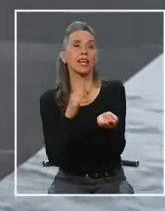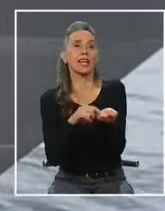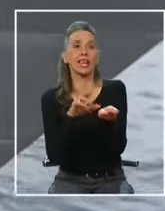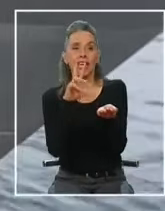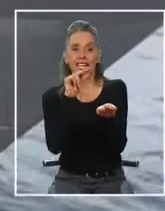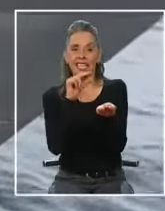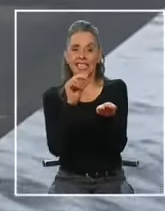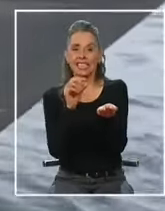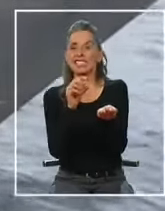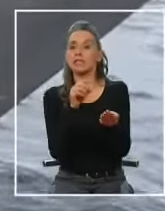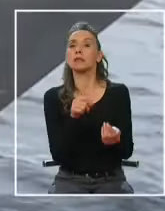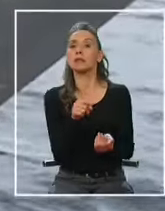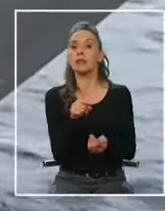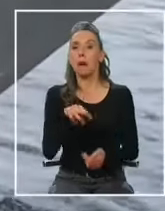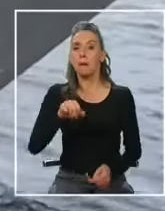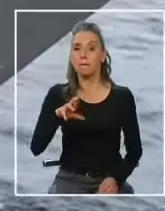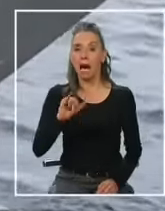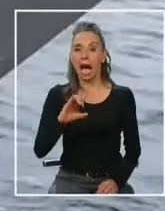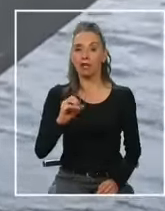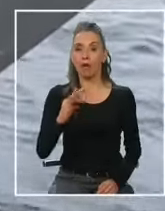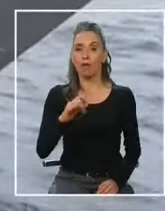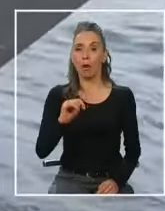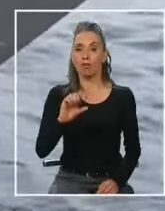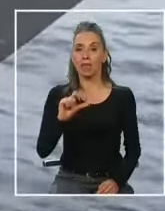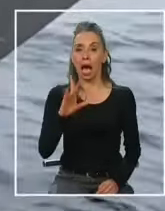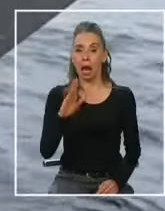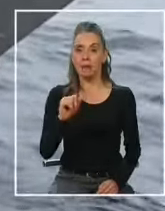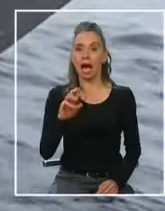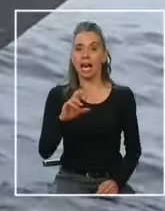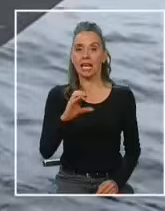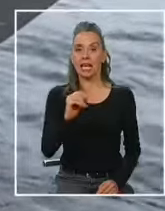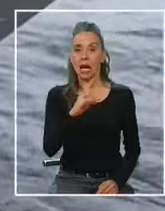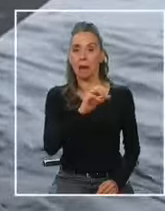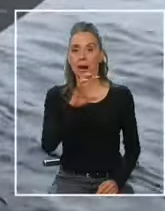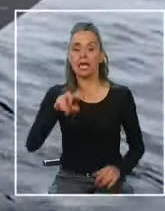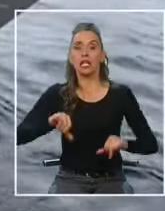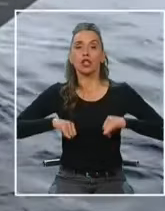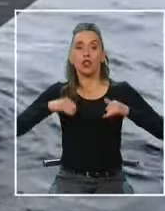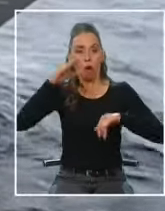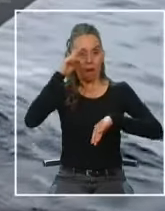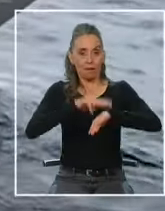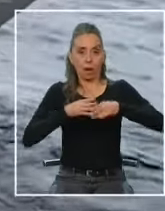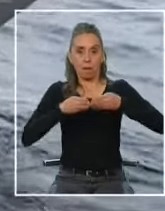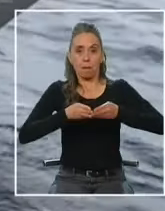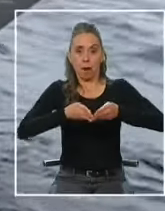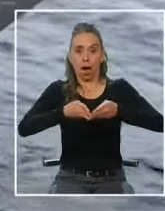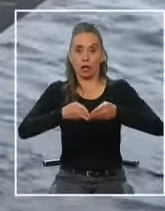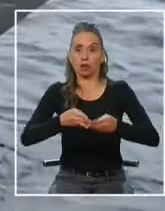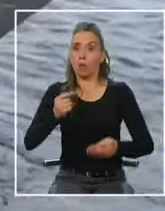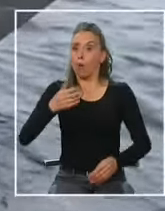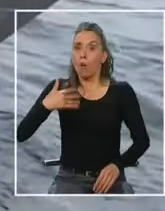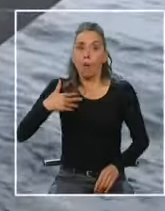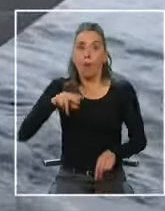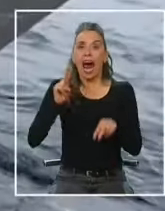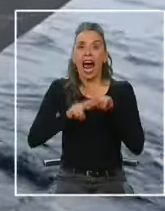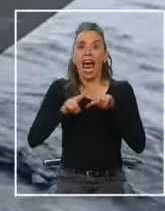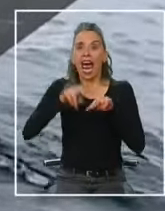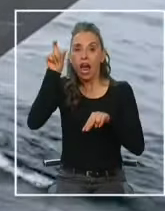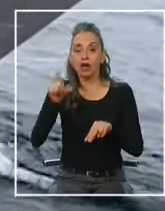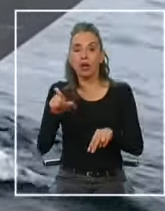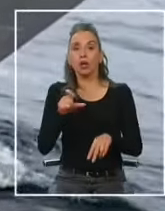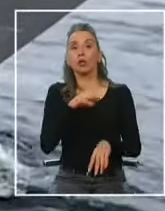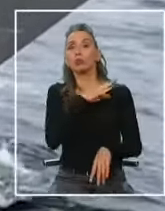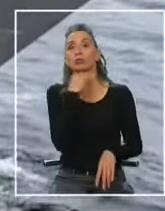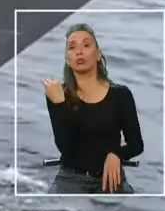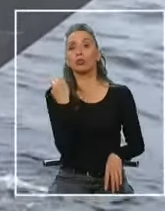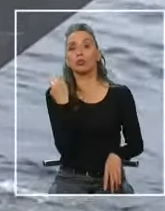acero? Mario Fuente Alba Recabarren era un joven marino de gran valor heroico que dio su